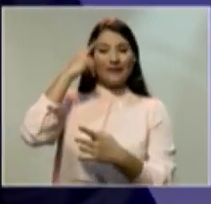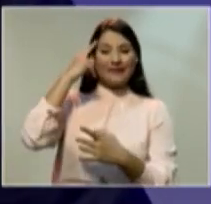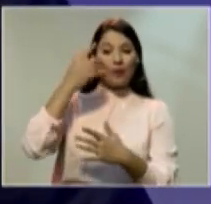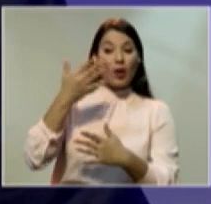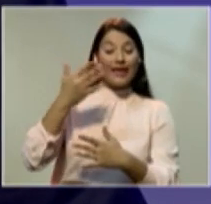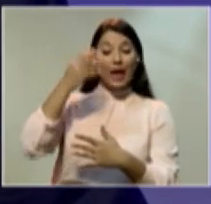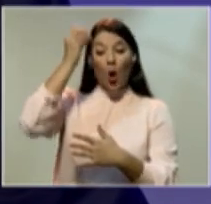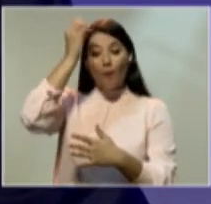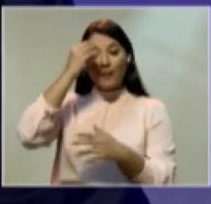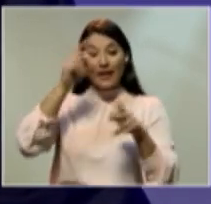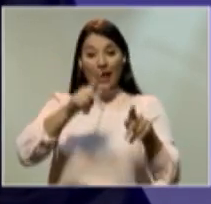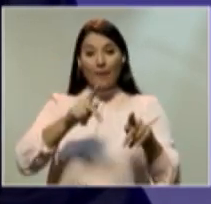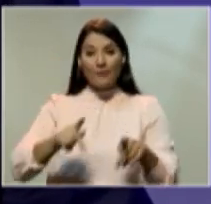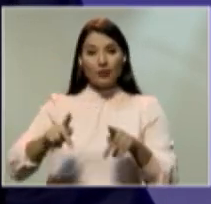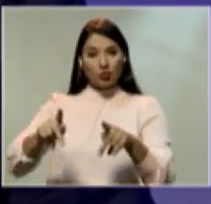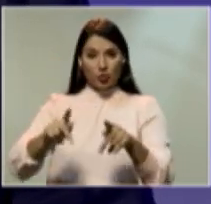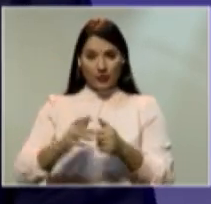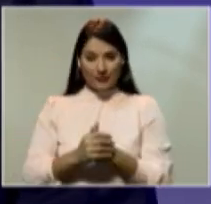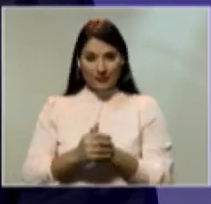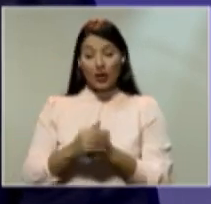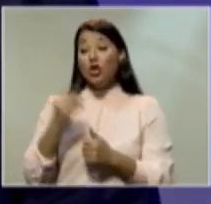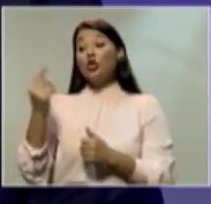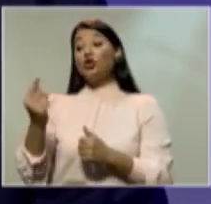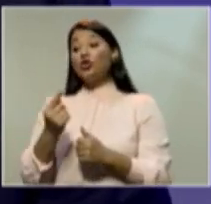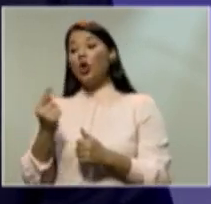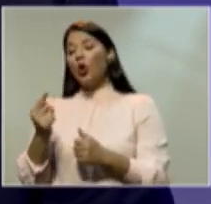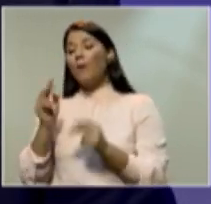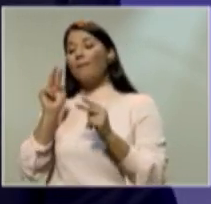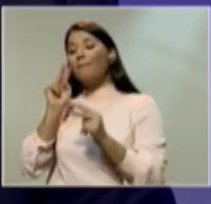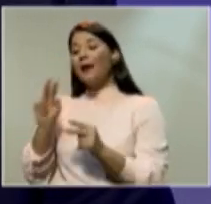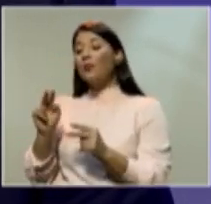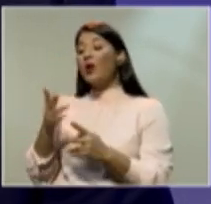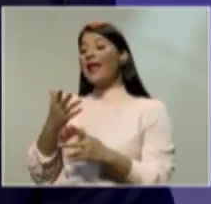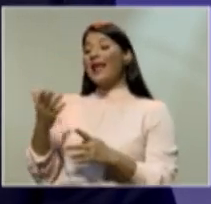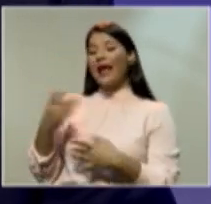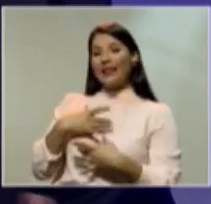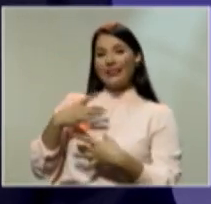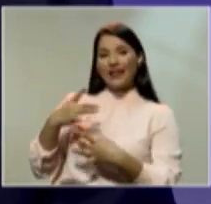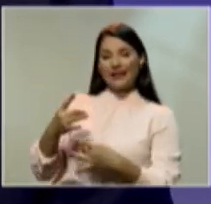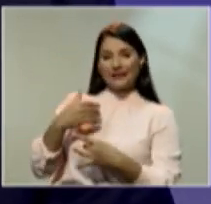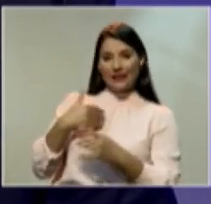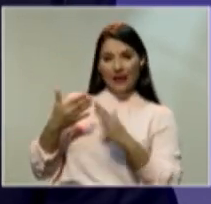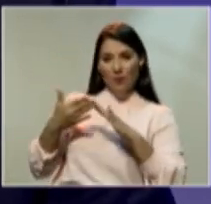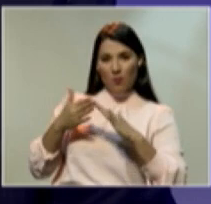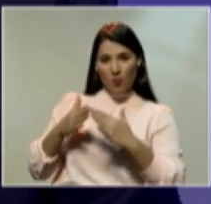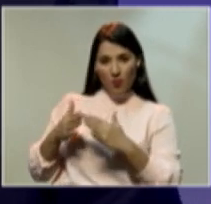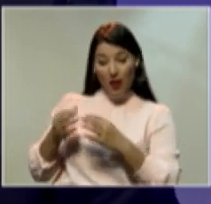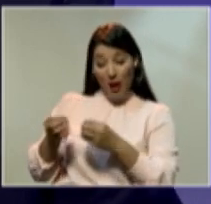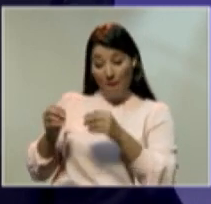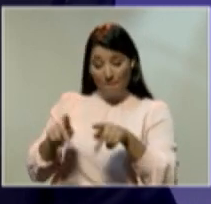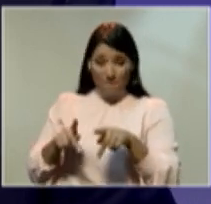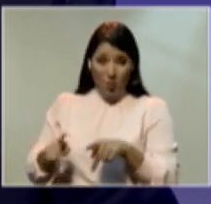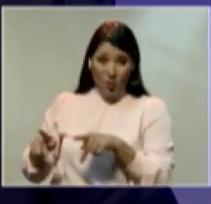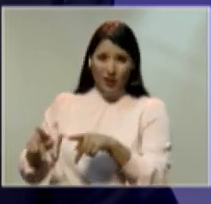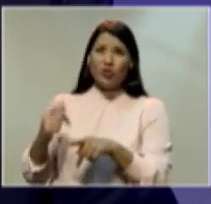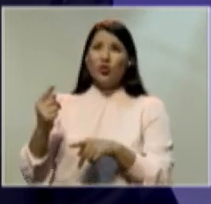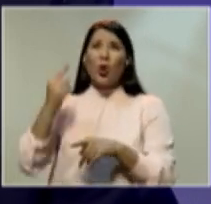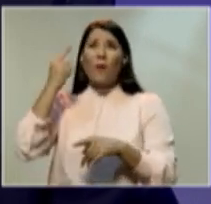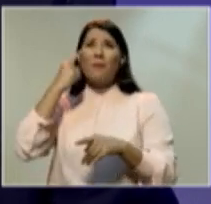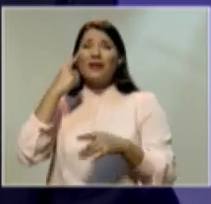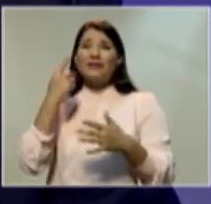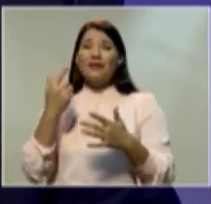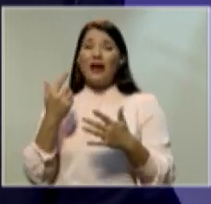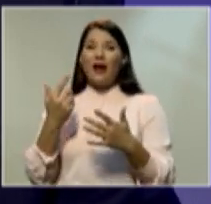que al público le interesa y se empieza a tomar esas decisiones sobre la base del rating o de otros